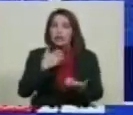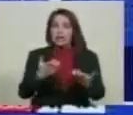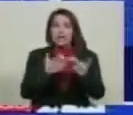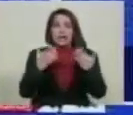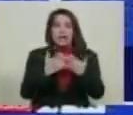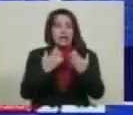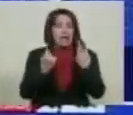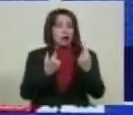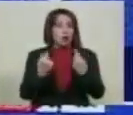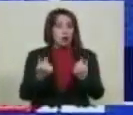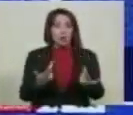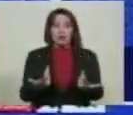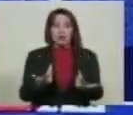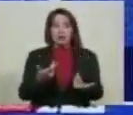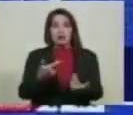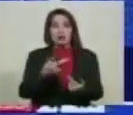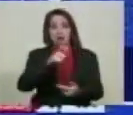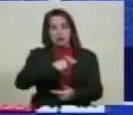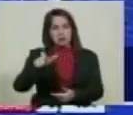carácter económico?